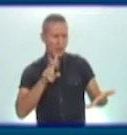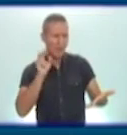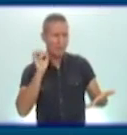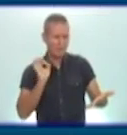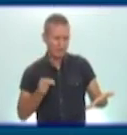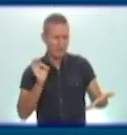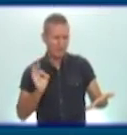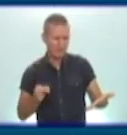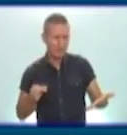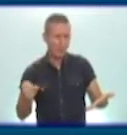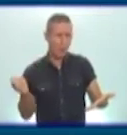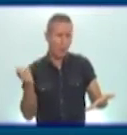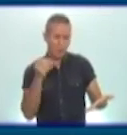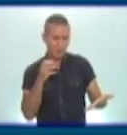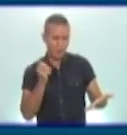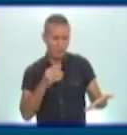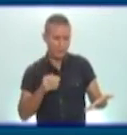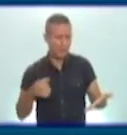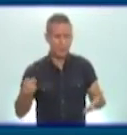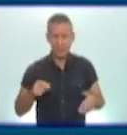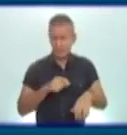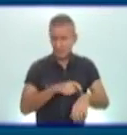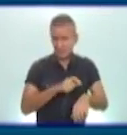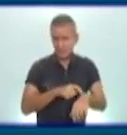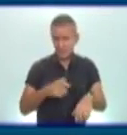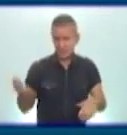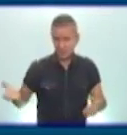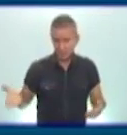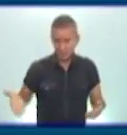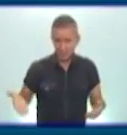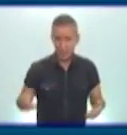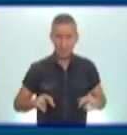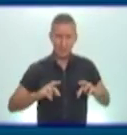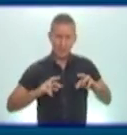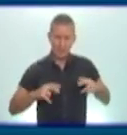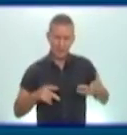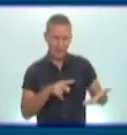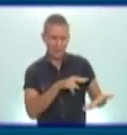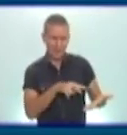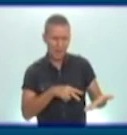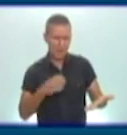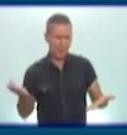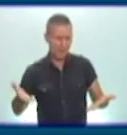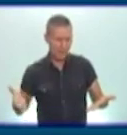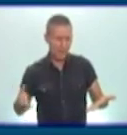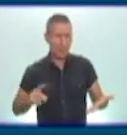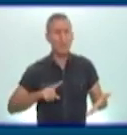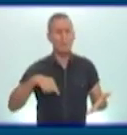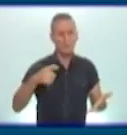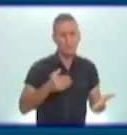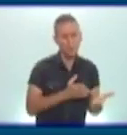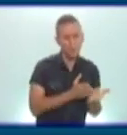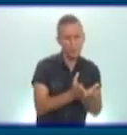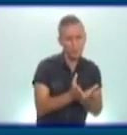falsas. Breve tiempo porque, bueno, ya conocen el texto. Vamos a releerlo rapidito para poder continuar con la próxima actividad que le vamos a